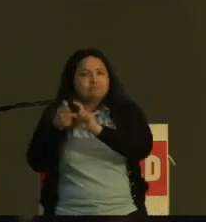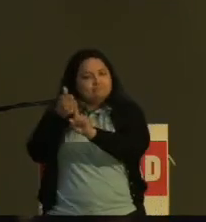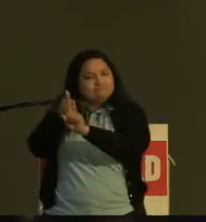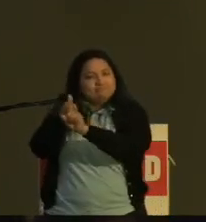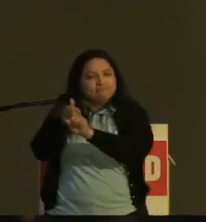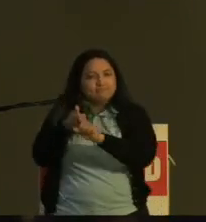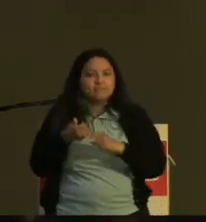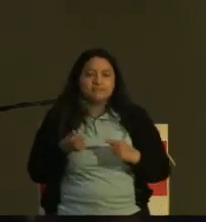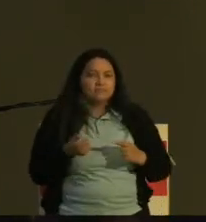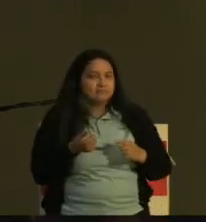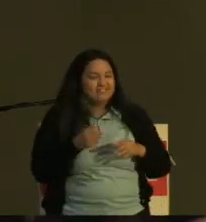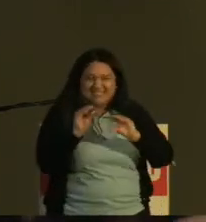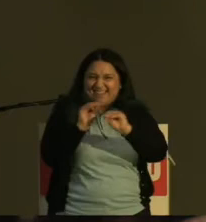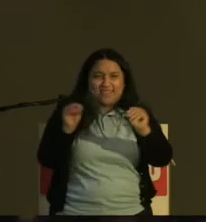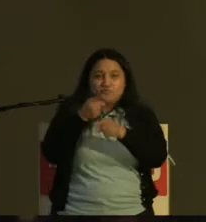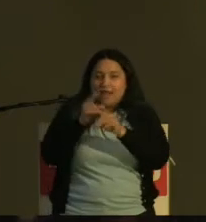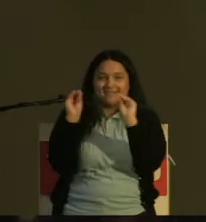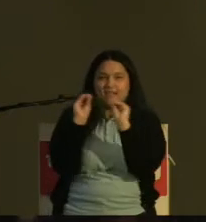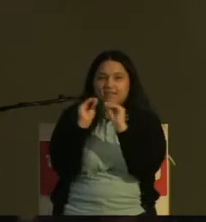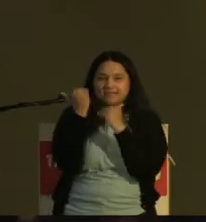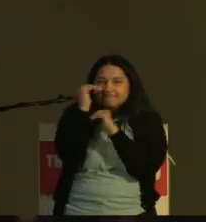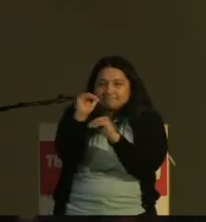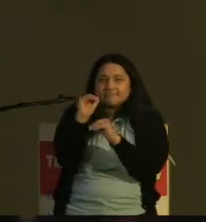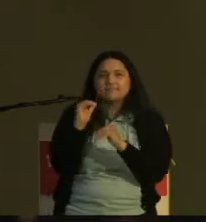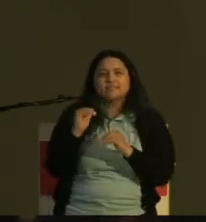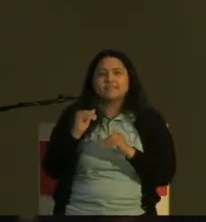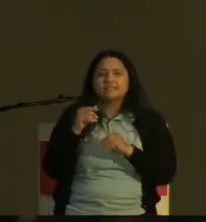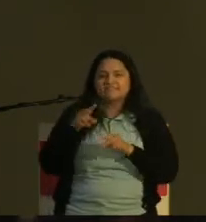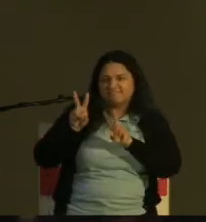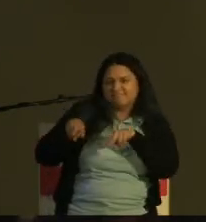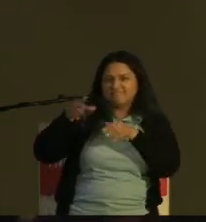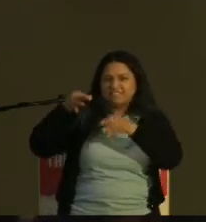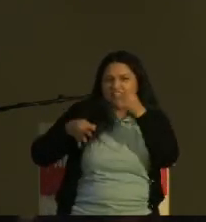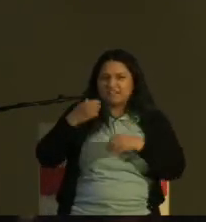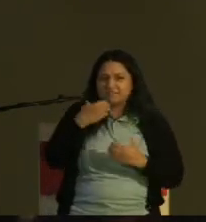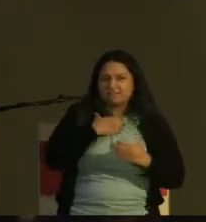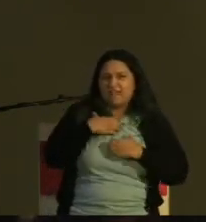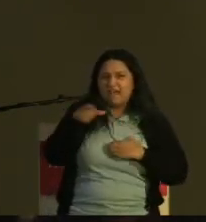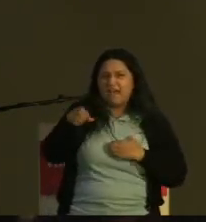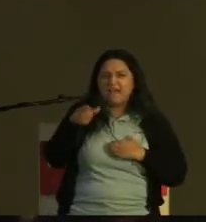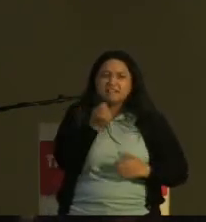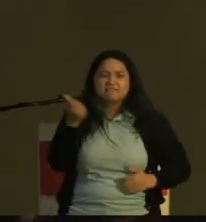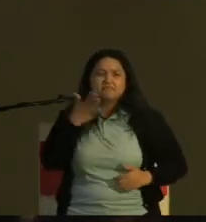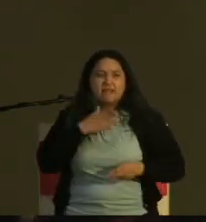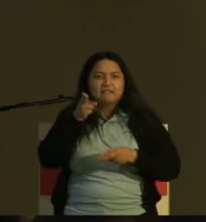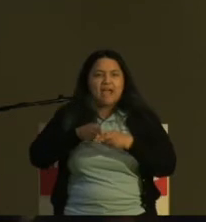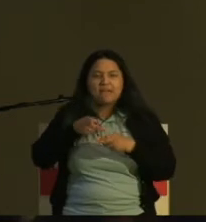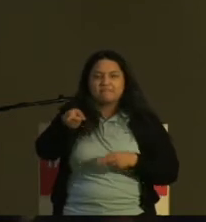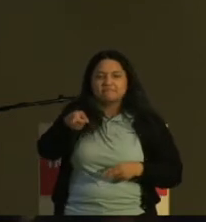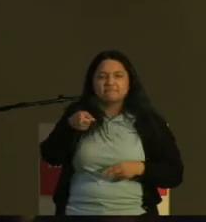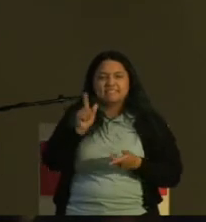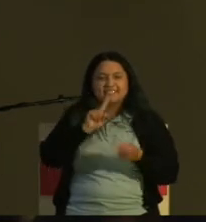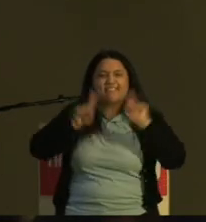libertad para el lector. Ninguna, y hacen juicios y se quejan y dicen, quiten mi nombre, eso no está autorizado,